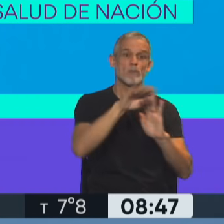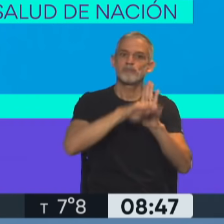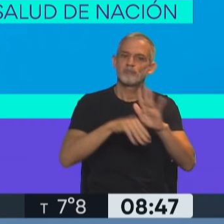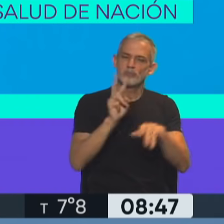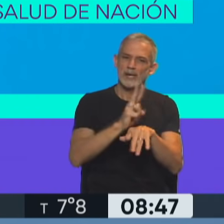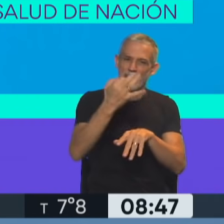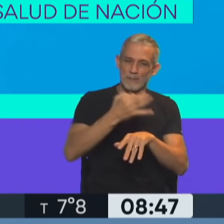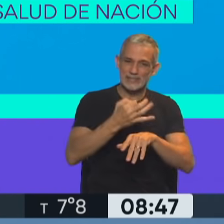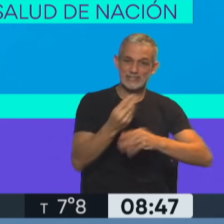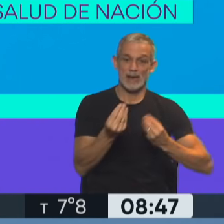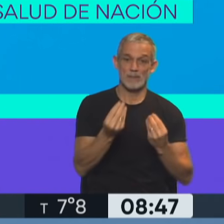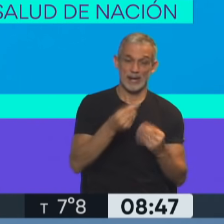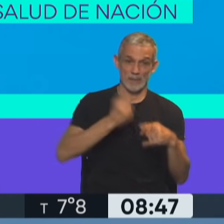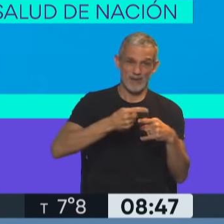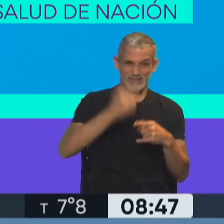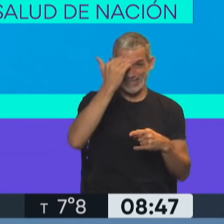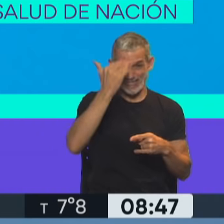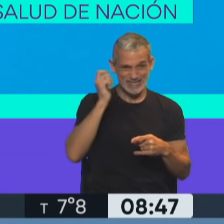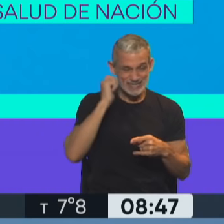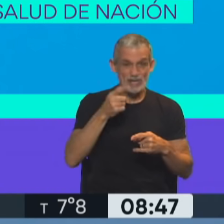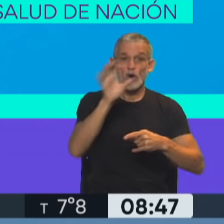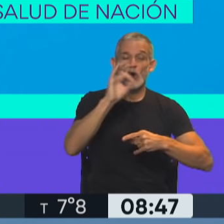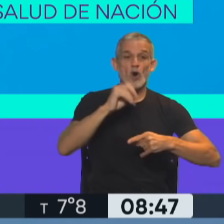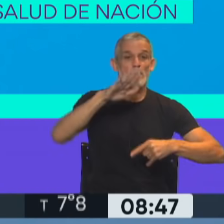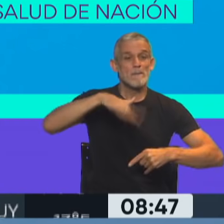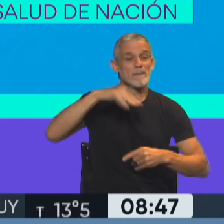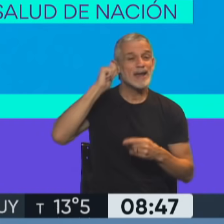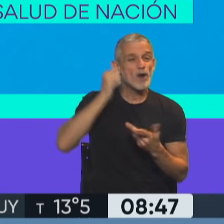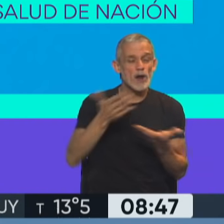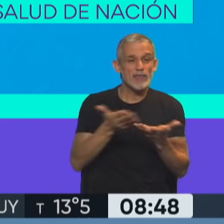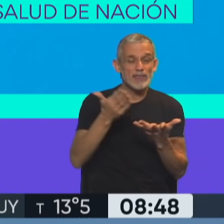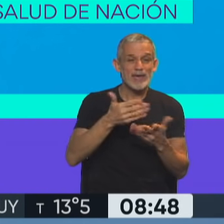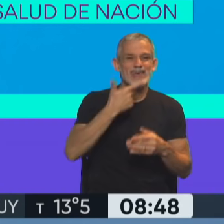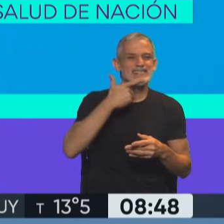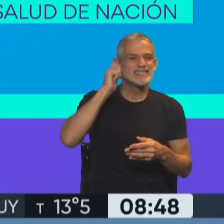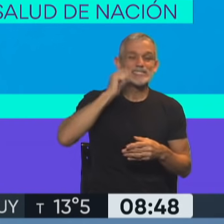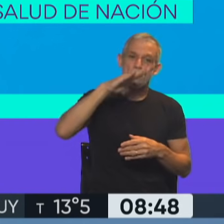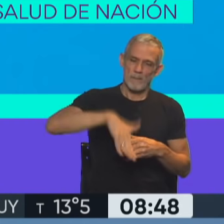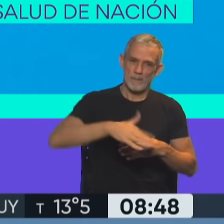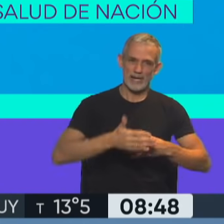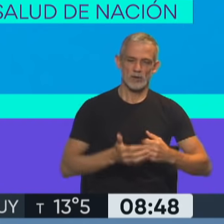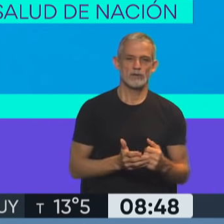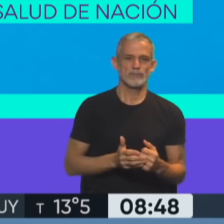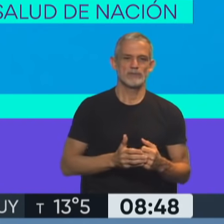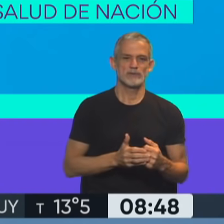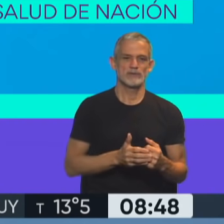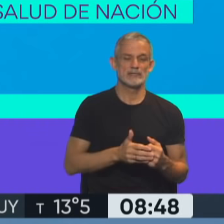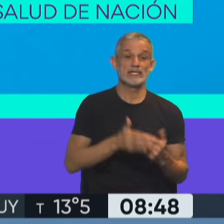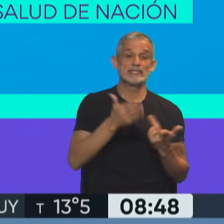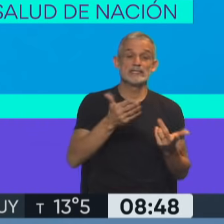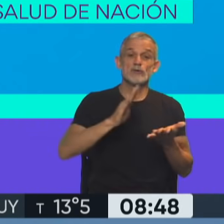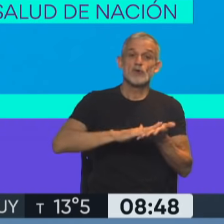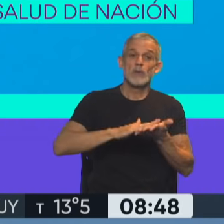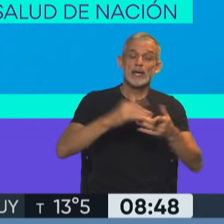especial para las fiestas de 15 o para los menores de 17 años. En relación a